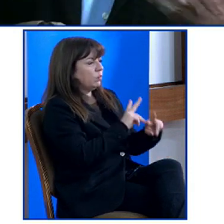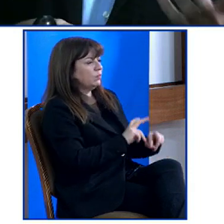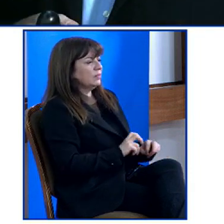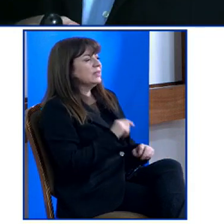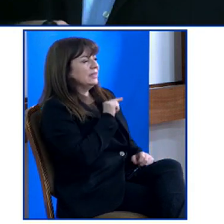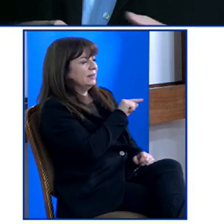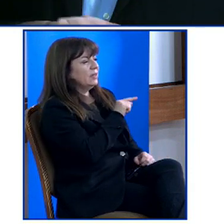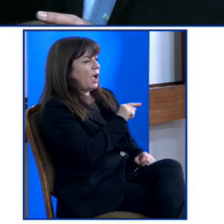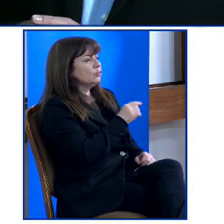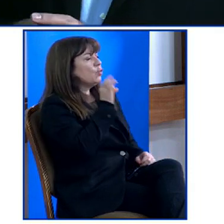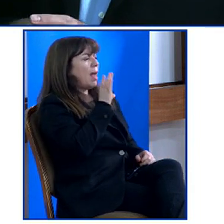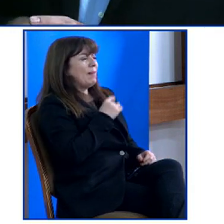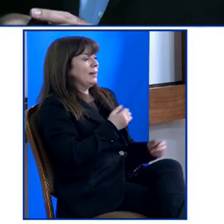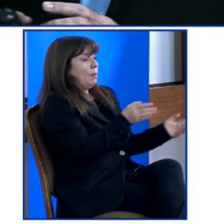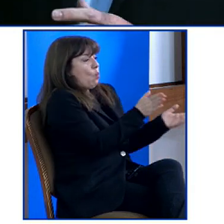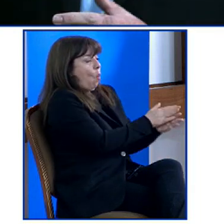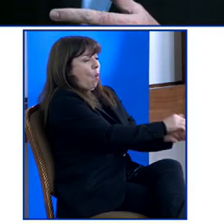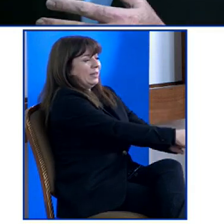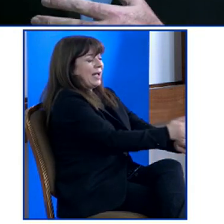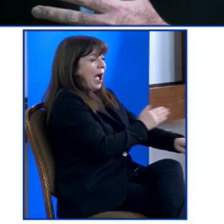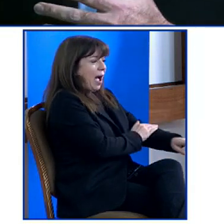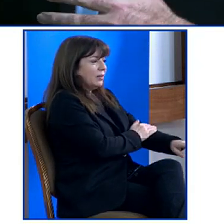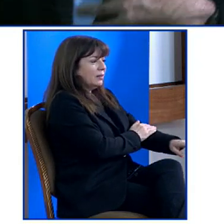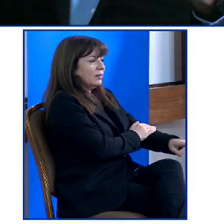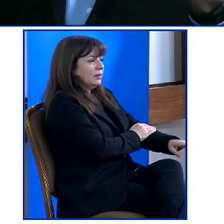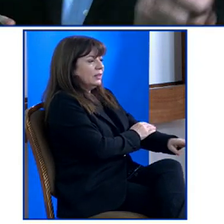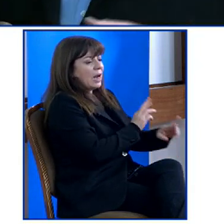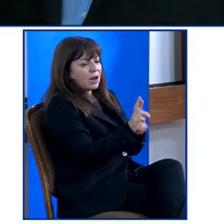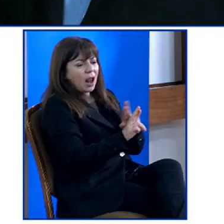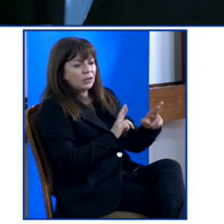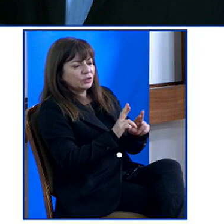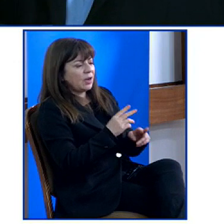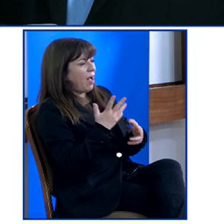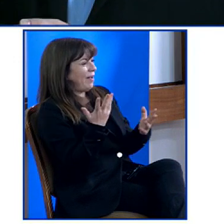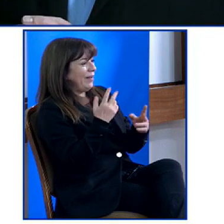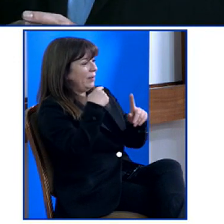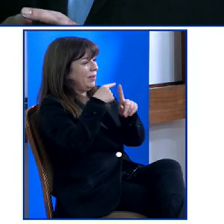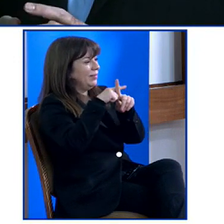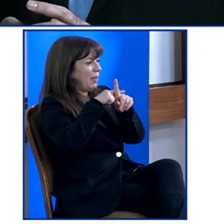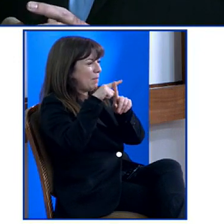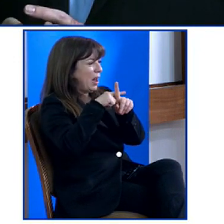de institutos de estadística, departamentos de sanidad o ministerios de salud.